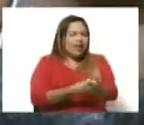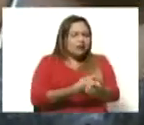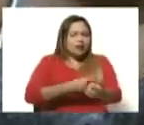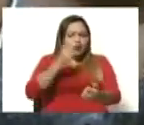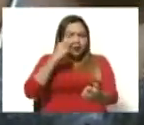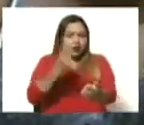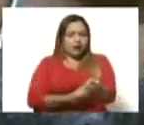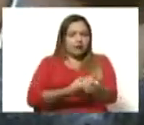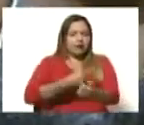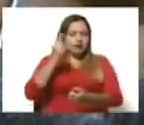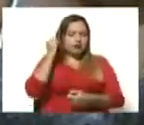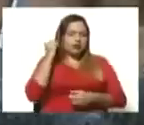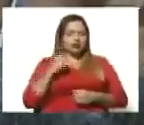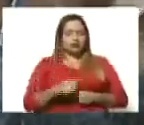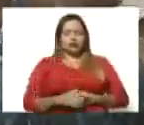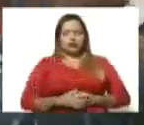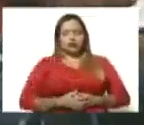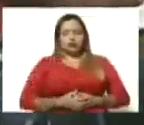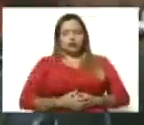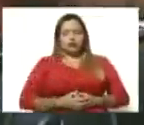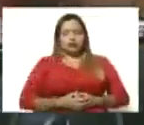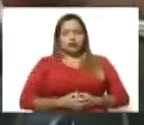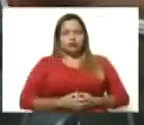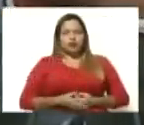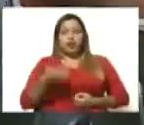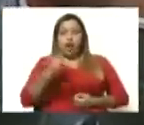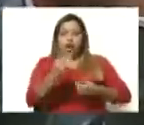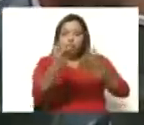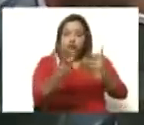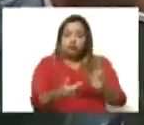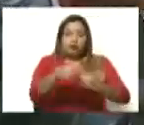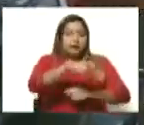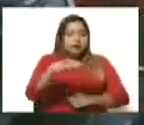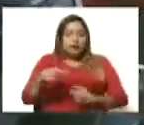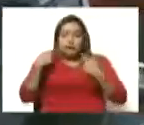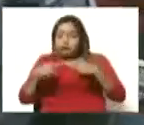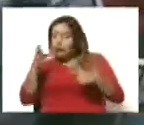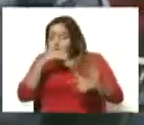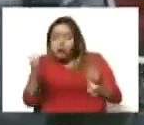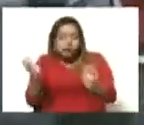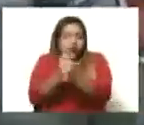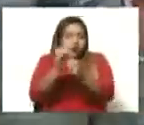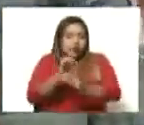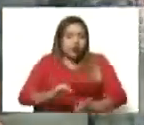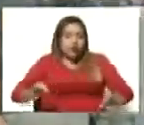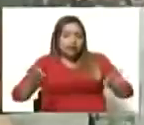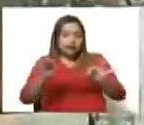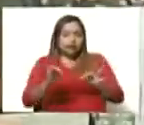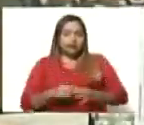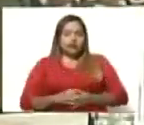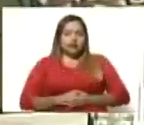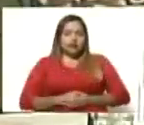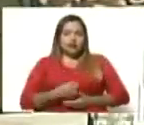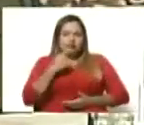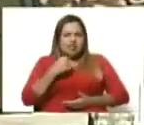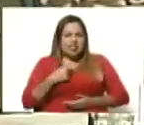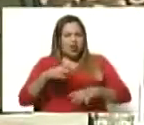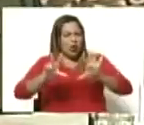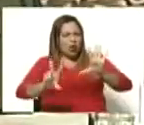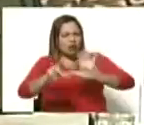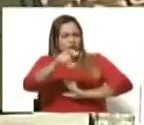hermanas. Y tenemos un número de desaparecidos todavía reportados, me dice que son